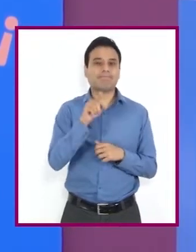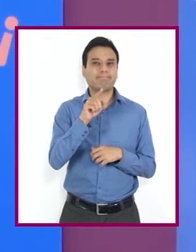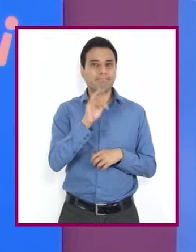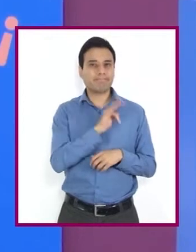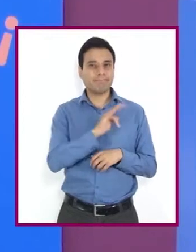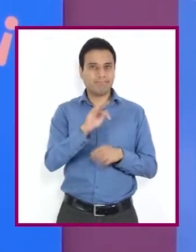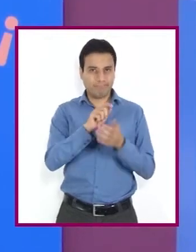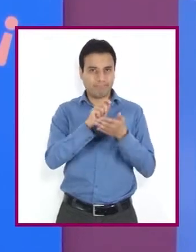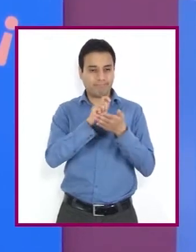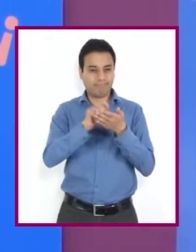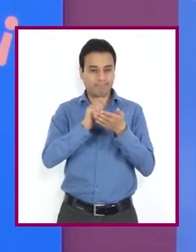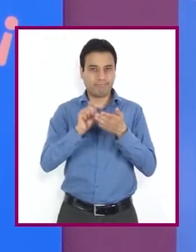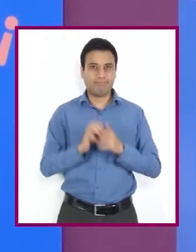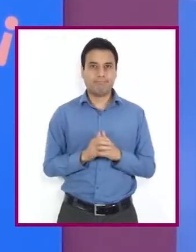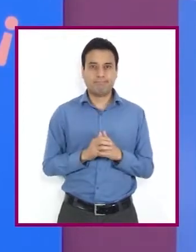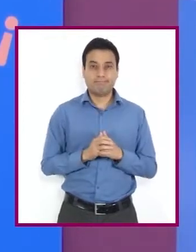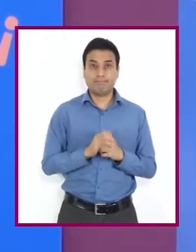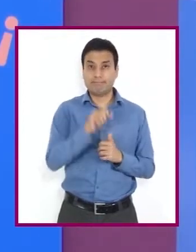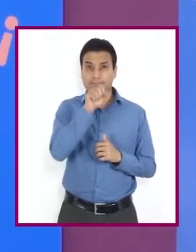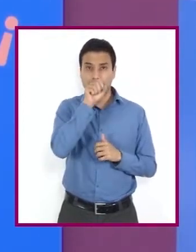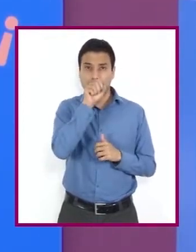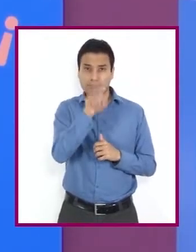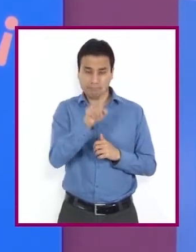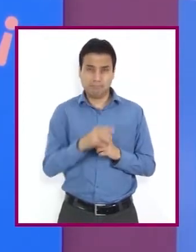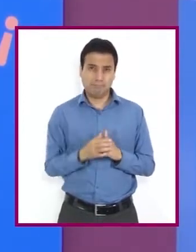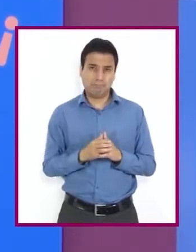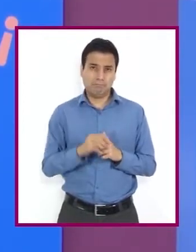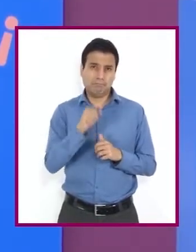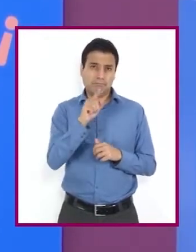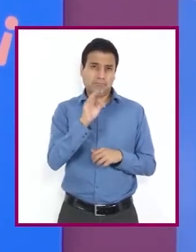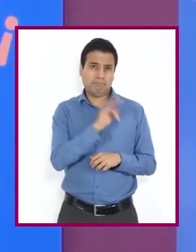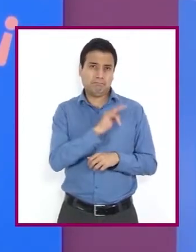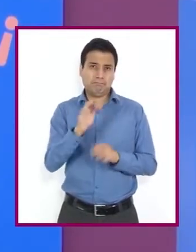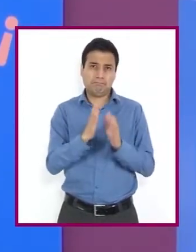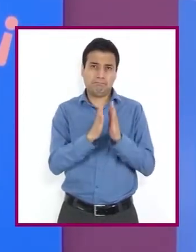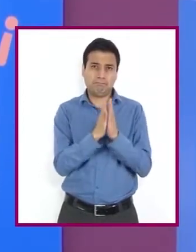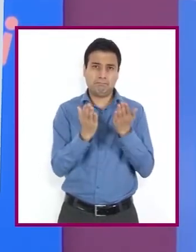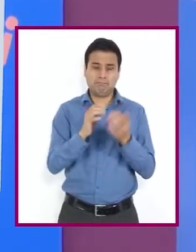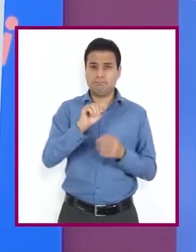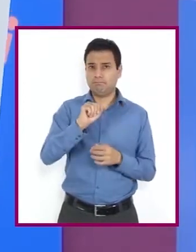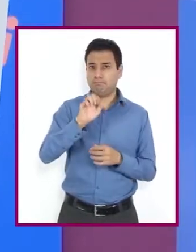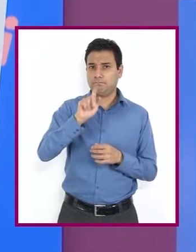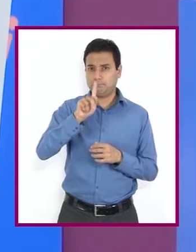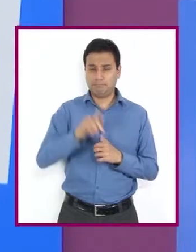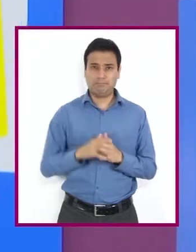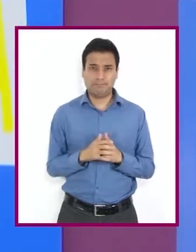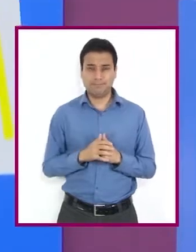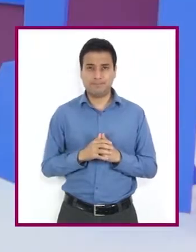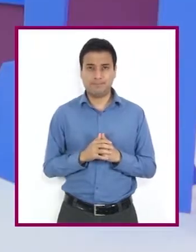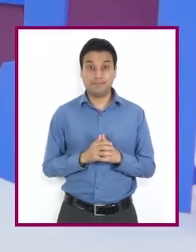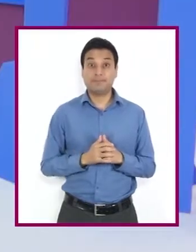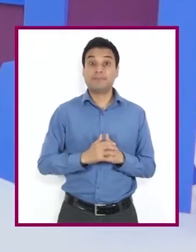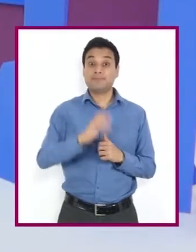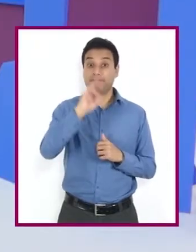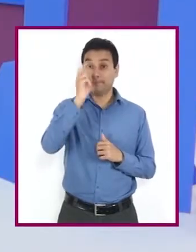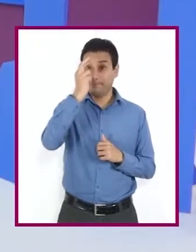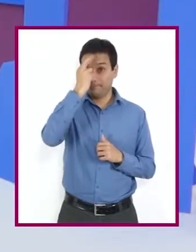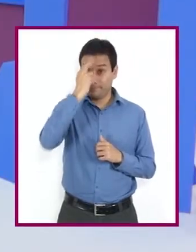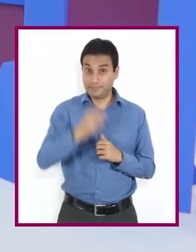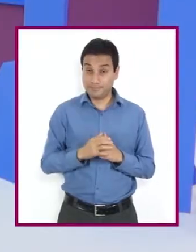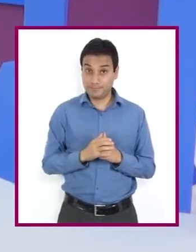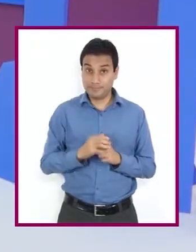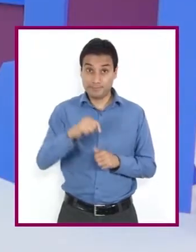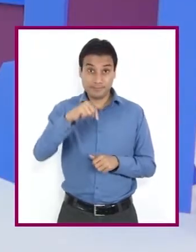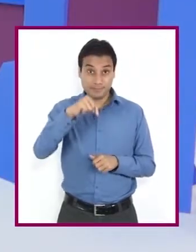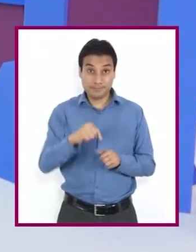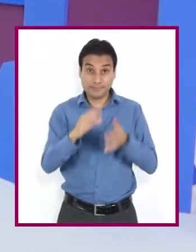notas. También podrá ayudarles tener a la mano su libro de texto. Recuerden que todo lo que vean es